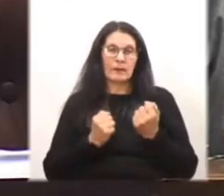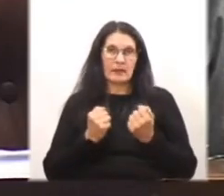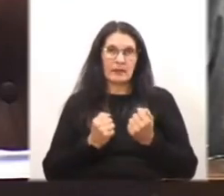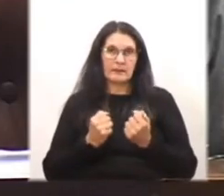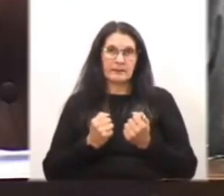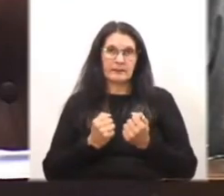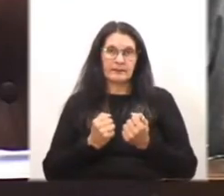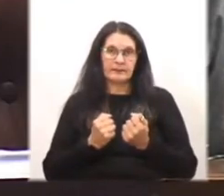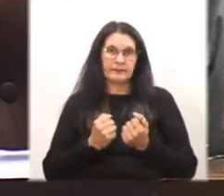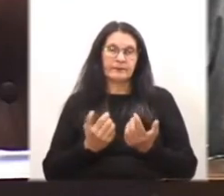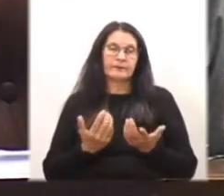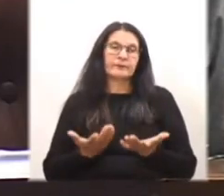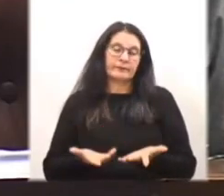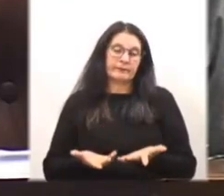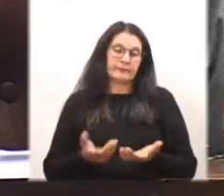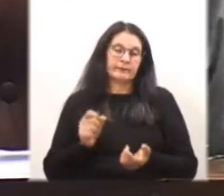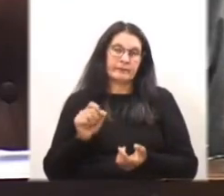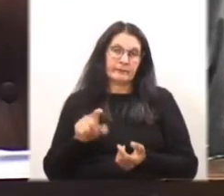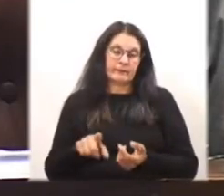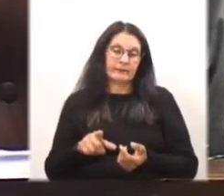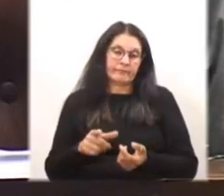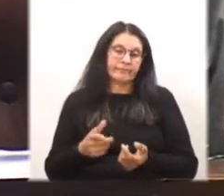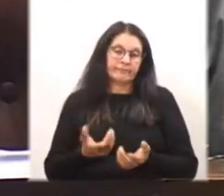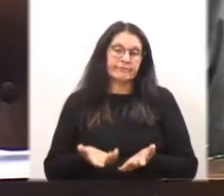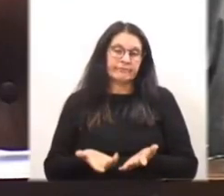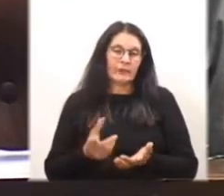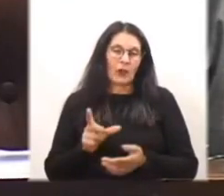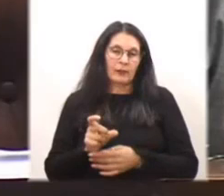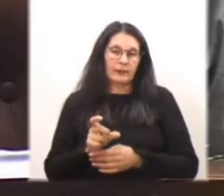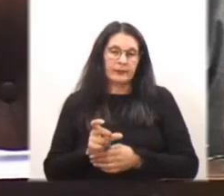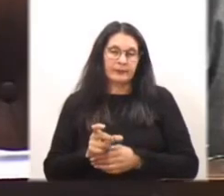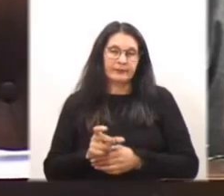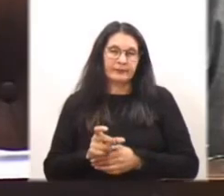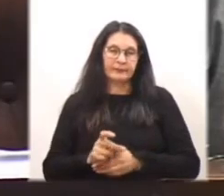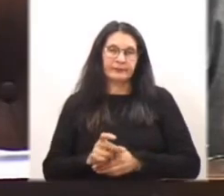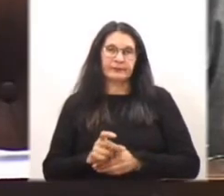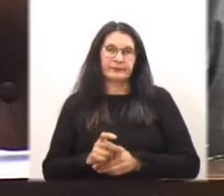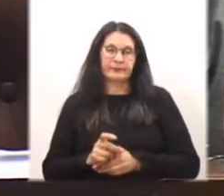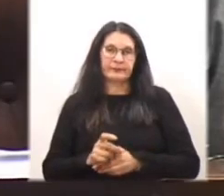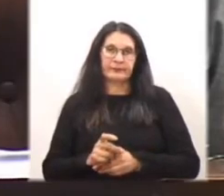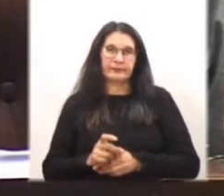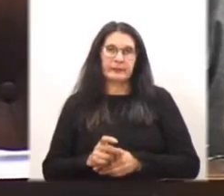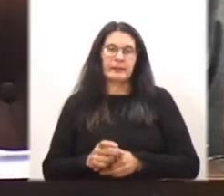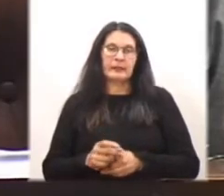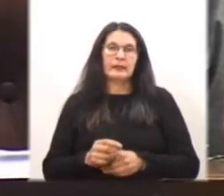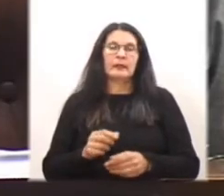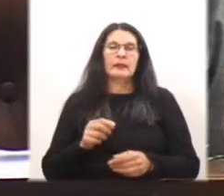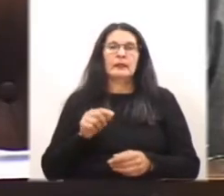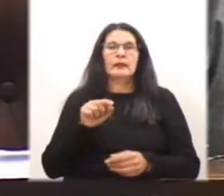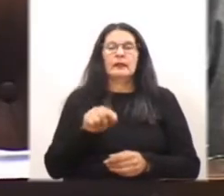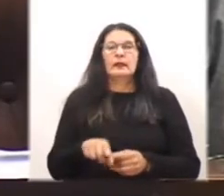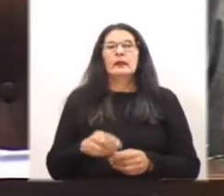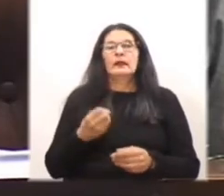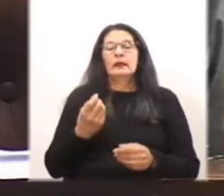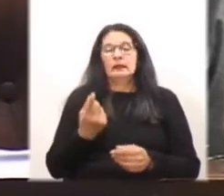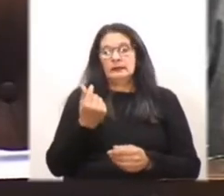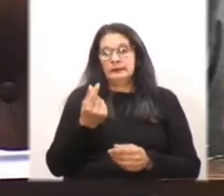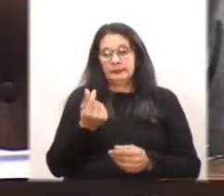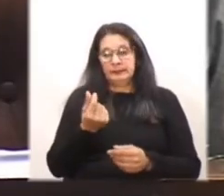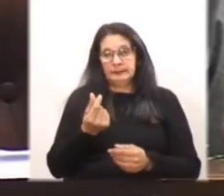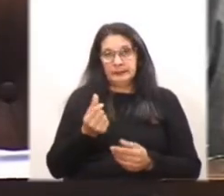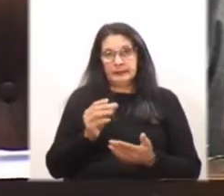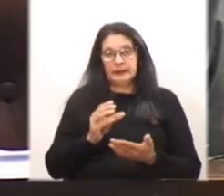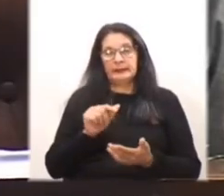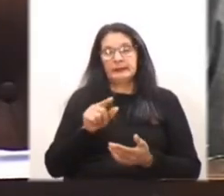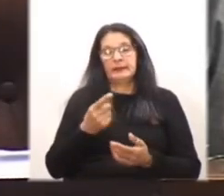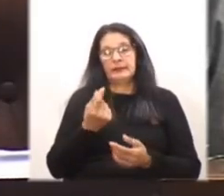cae por su propio peso. A la cartera de Economía y Finanzas le